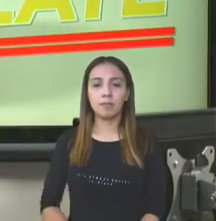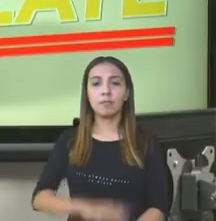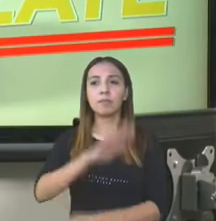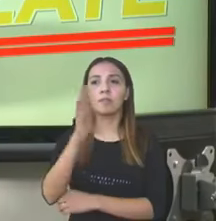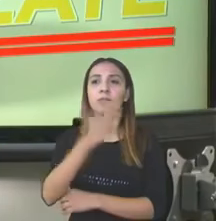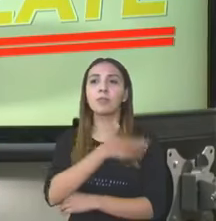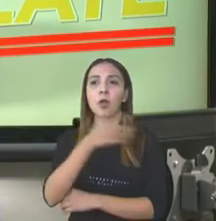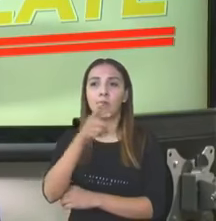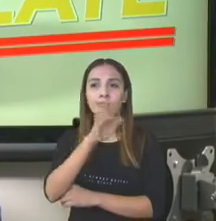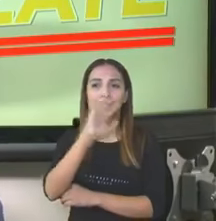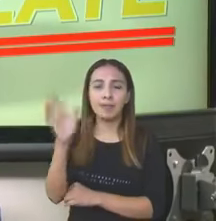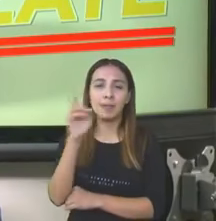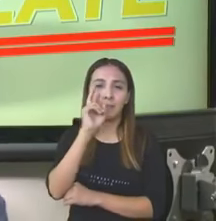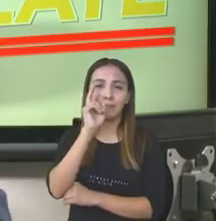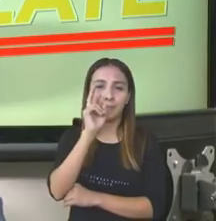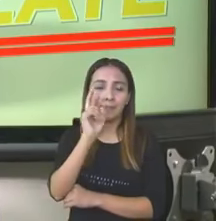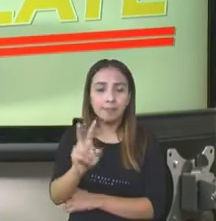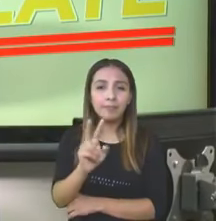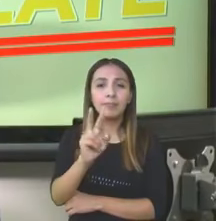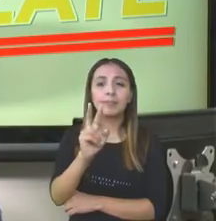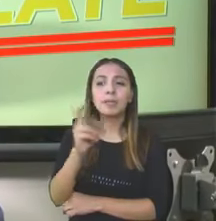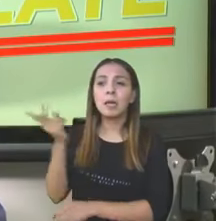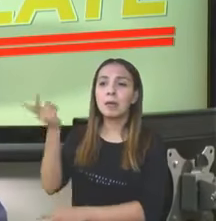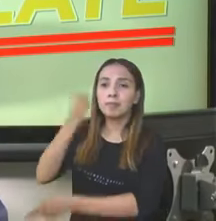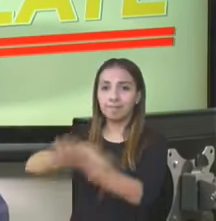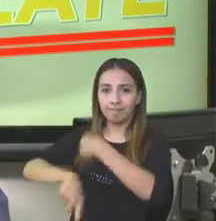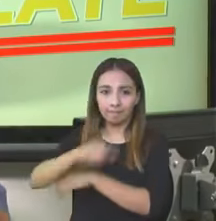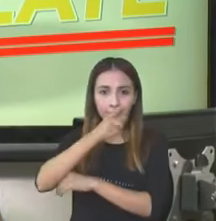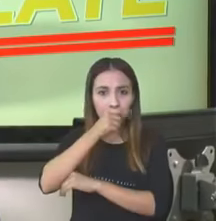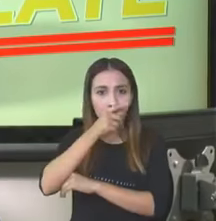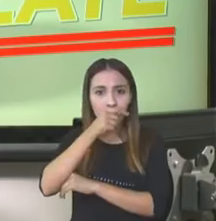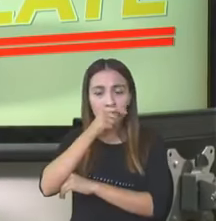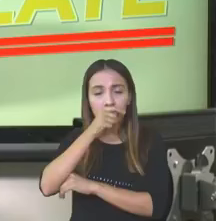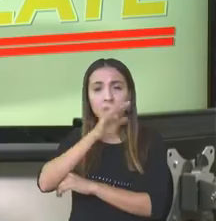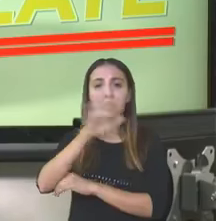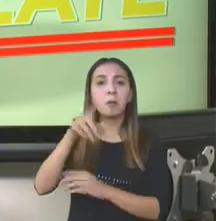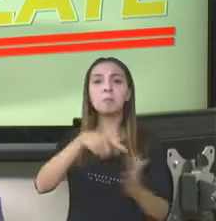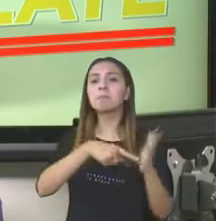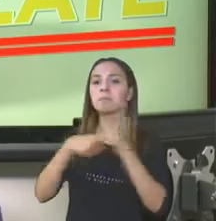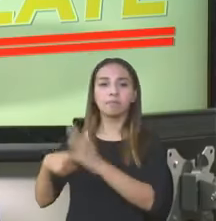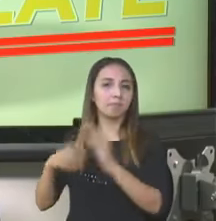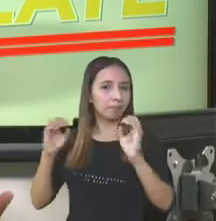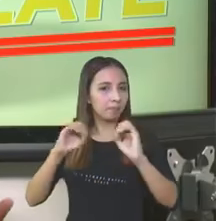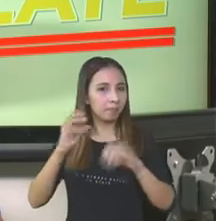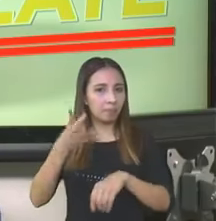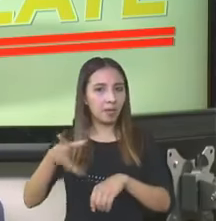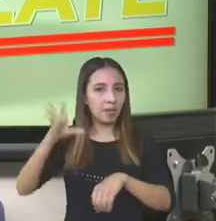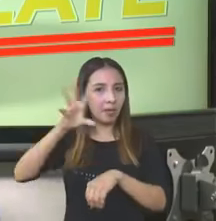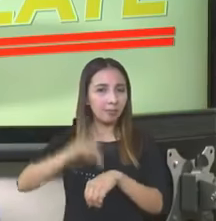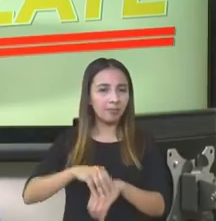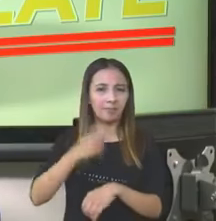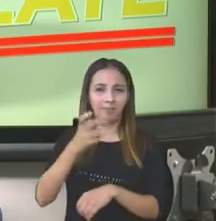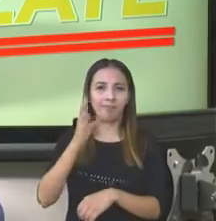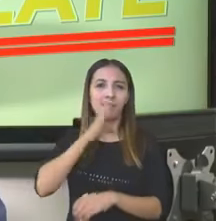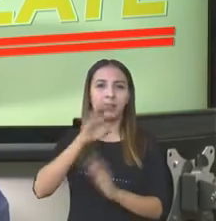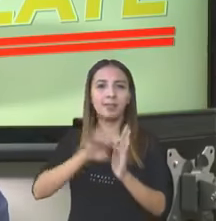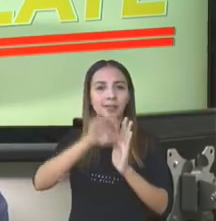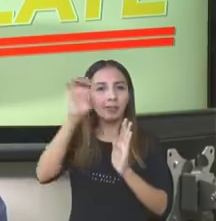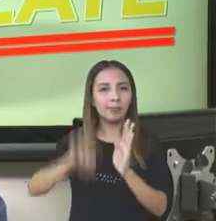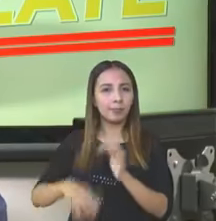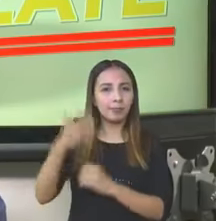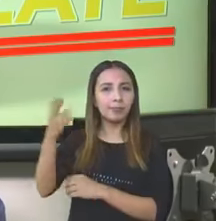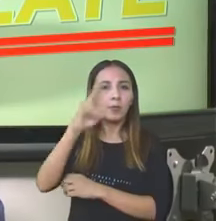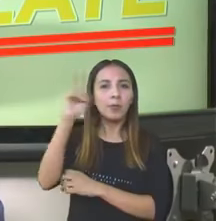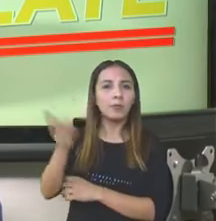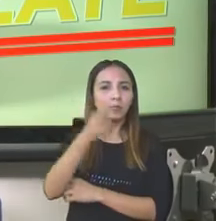Bueno, ahí lo tienen esto. Llega Seguridad Pública, no le muestran los permisos y vaya ejemplo, mal ejemplo de